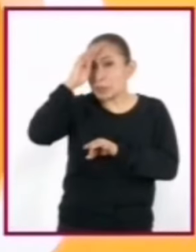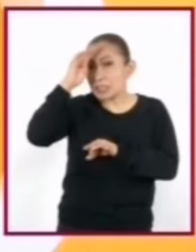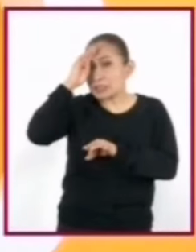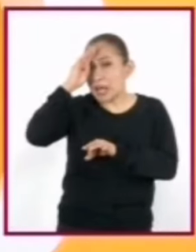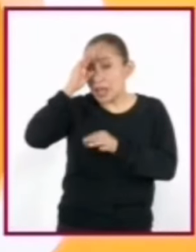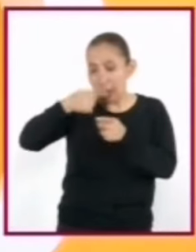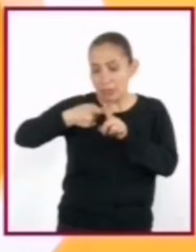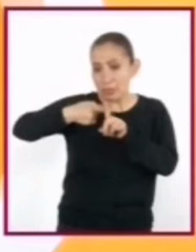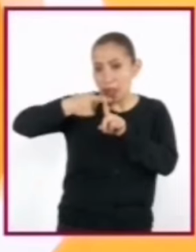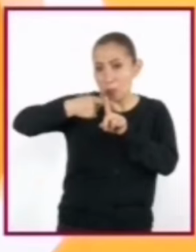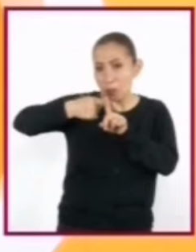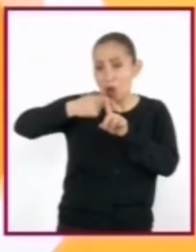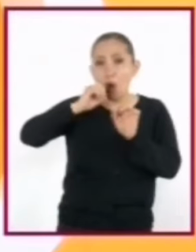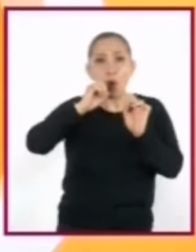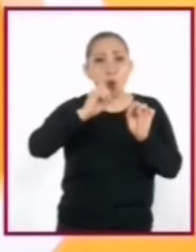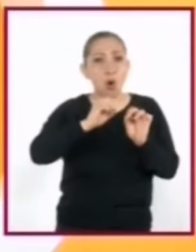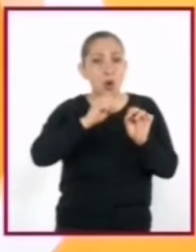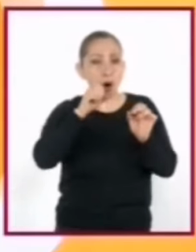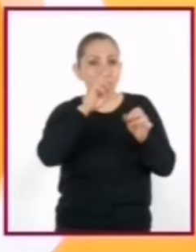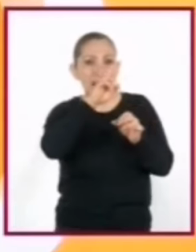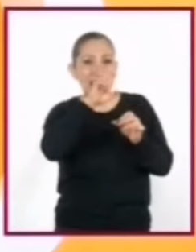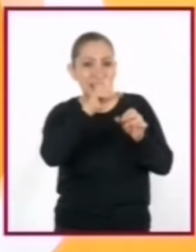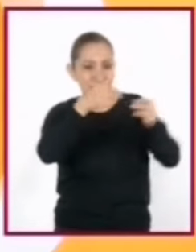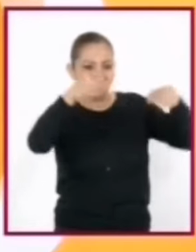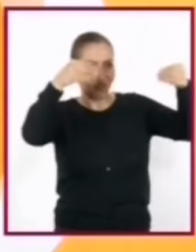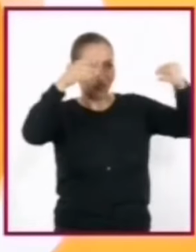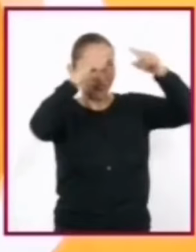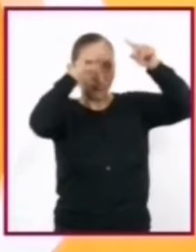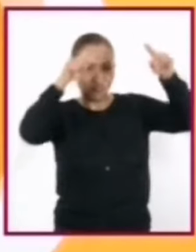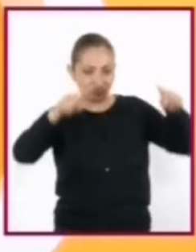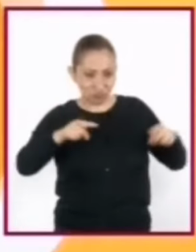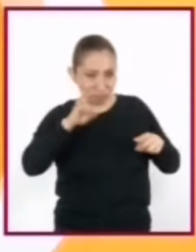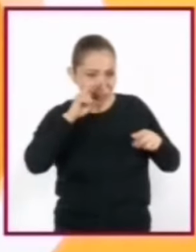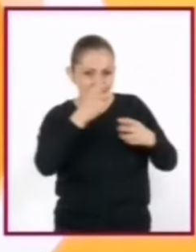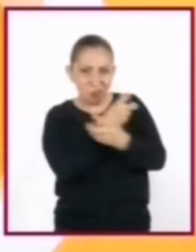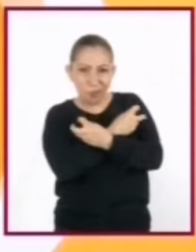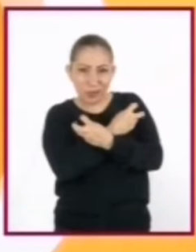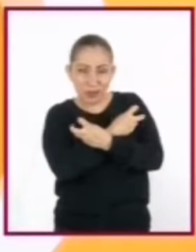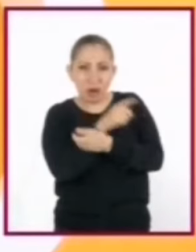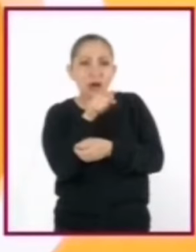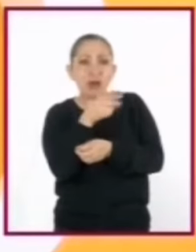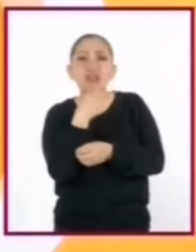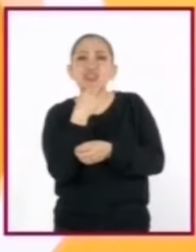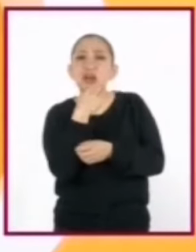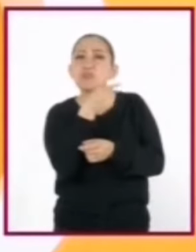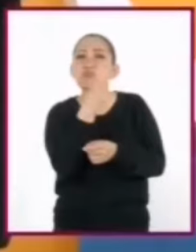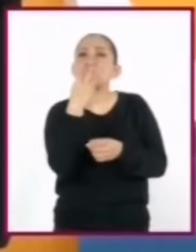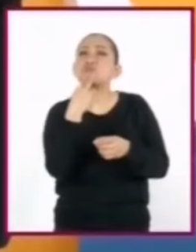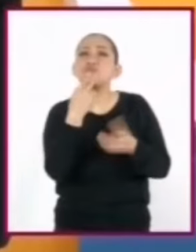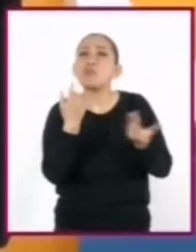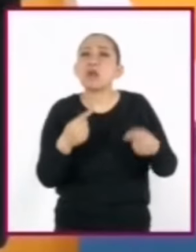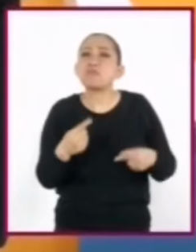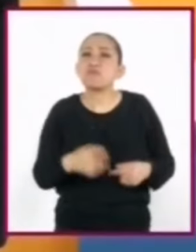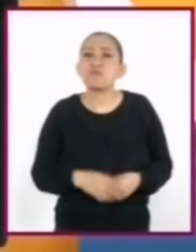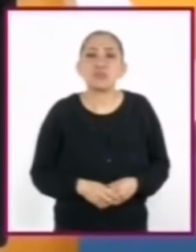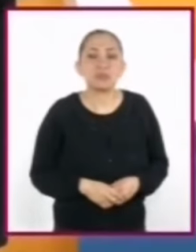el termómetro y en una radiografía. ¿Qué utilidad les darías?